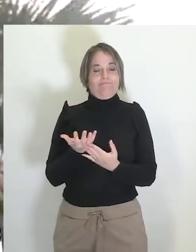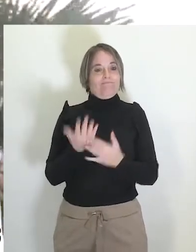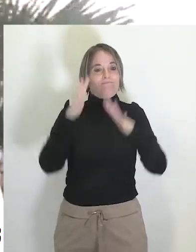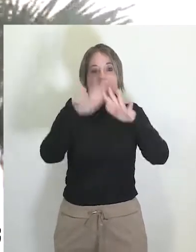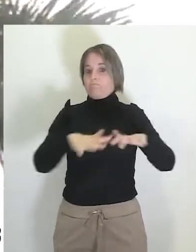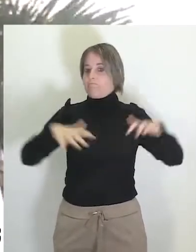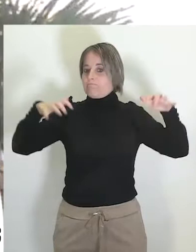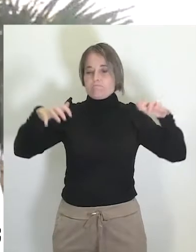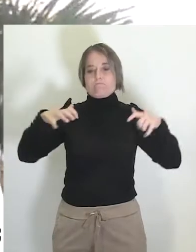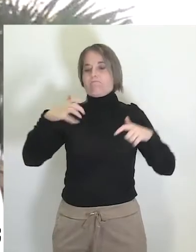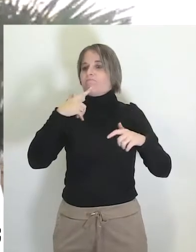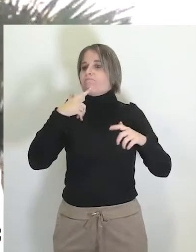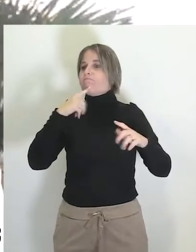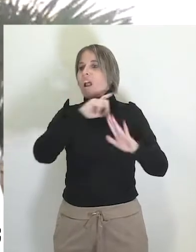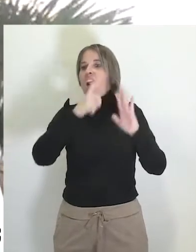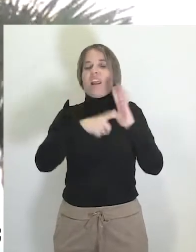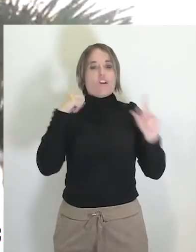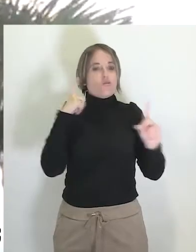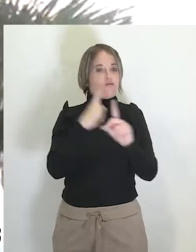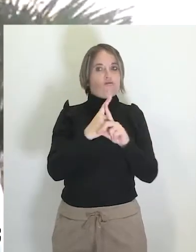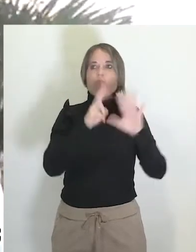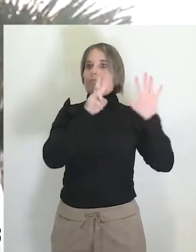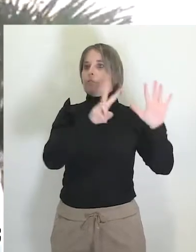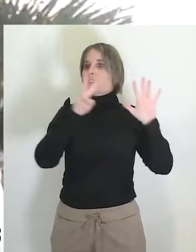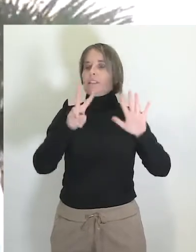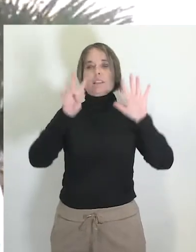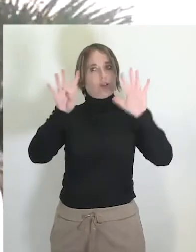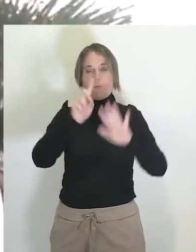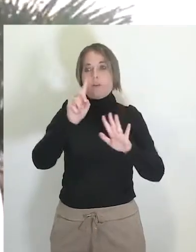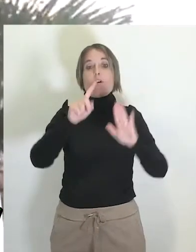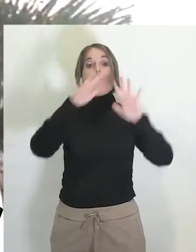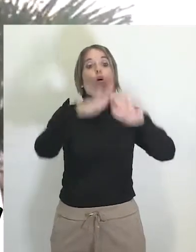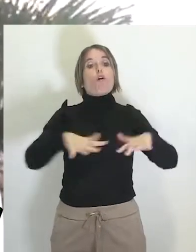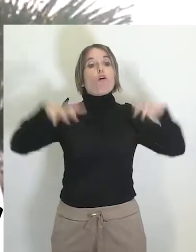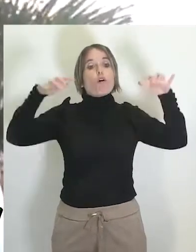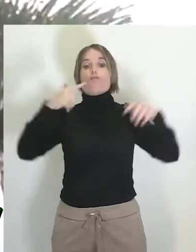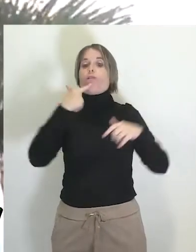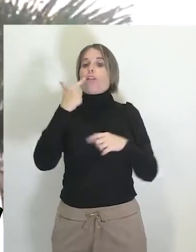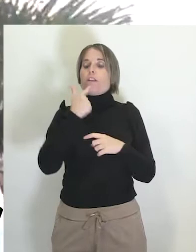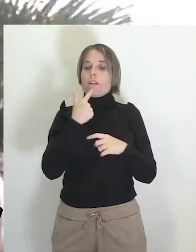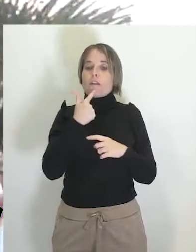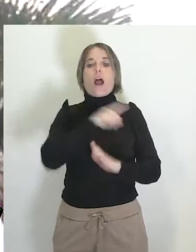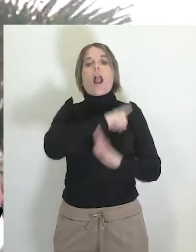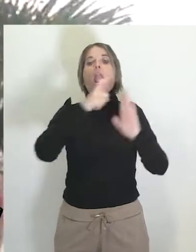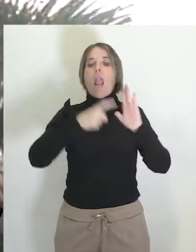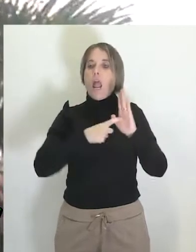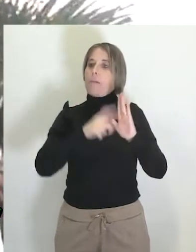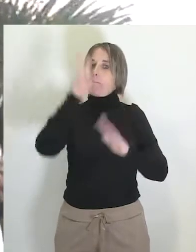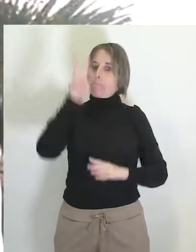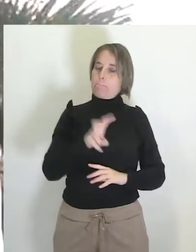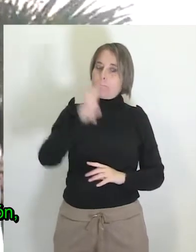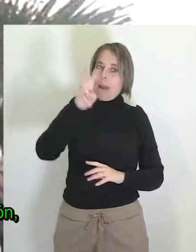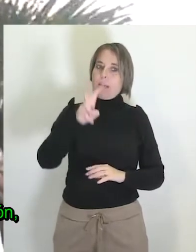La Corte no declaró inconstitucional la ley 779. La Corte resolvió que la ley era